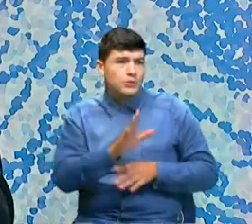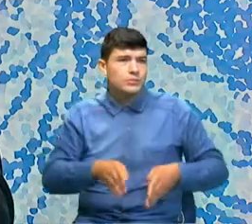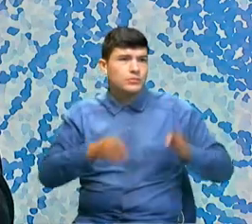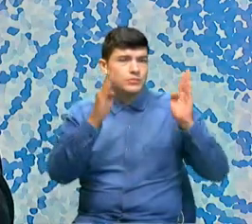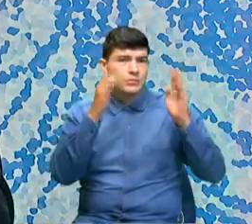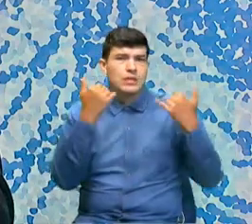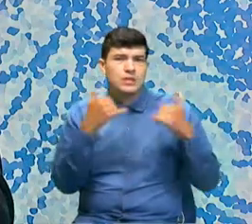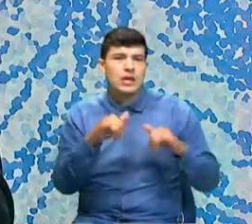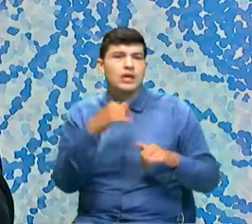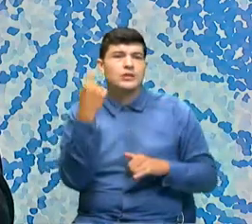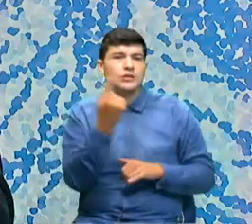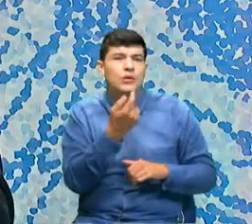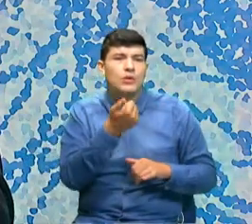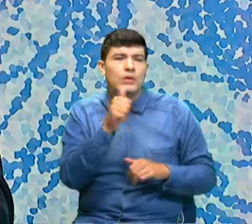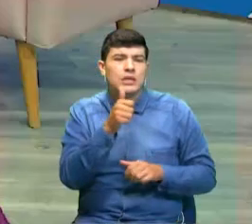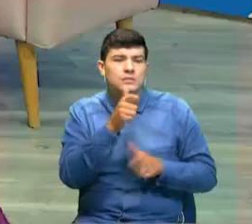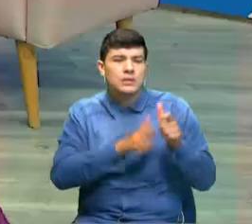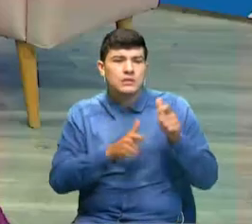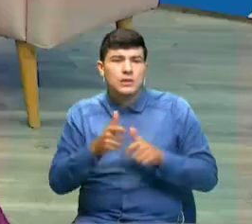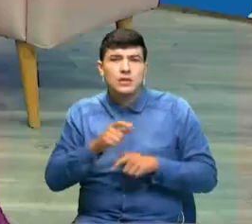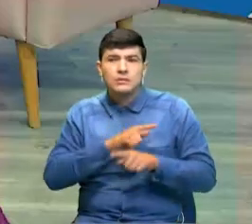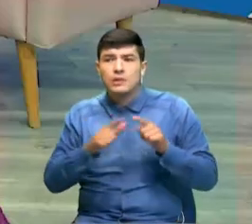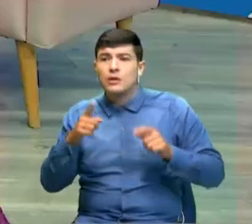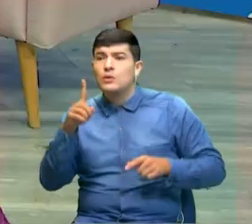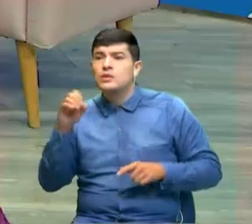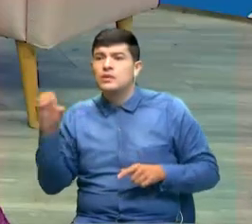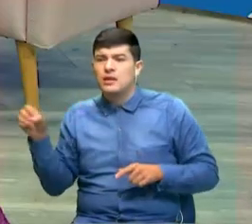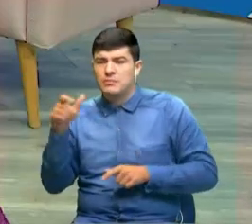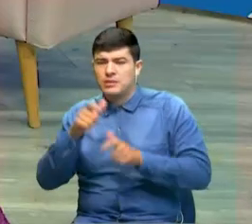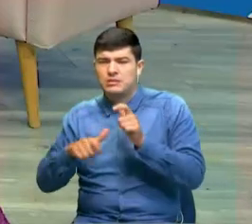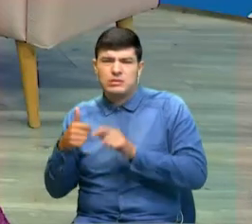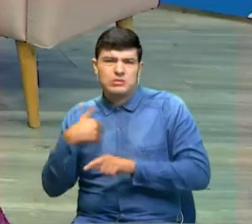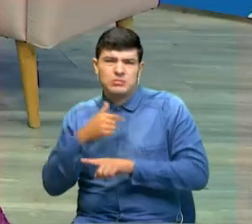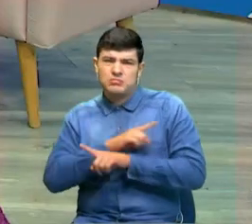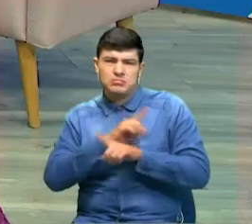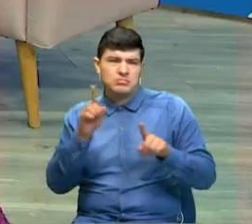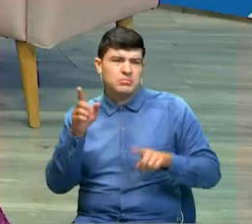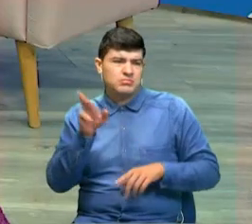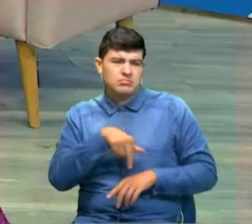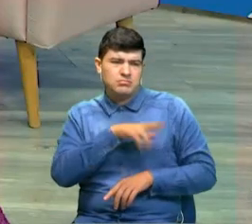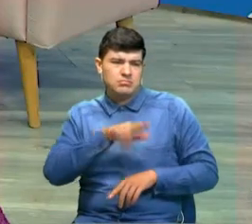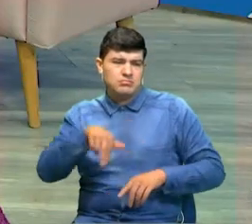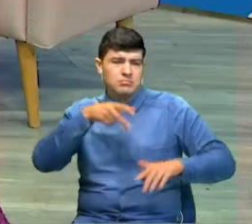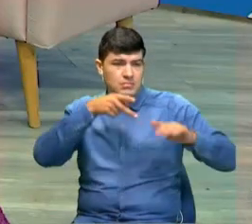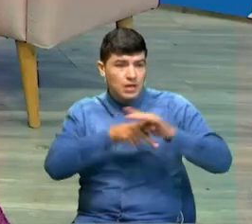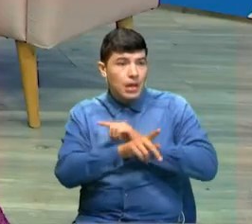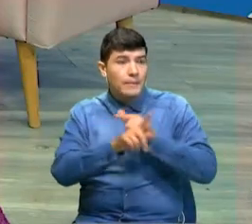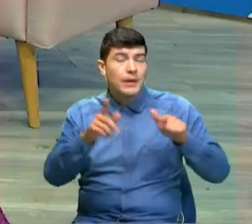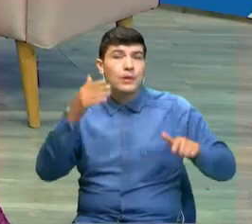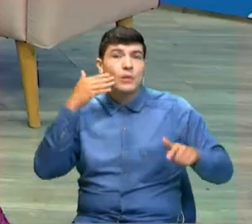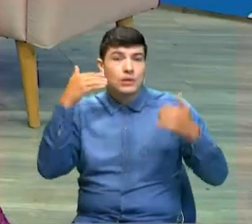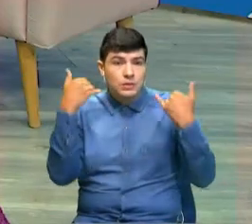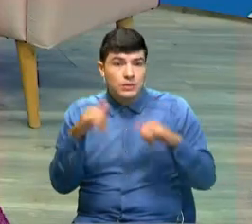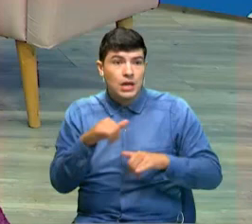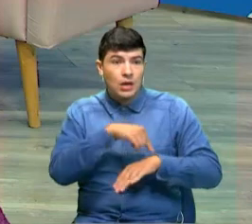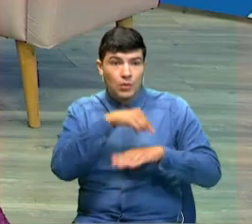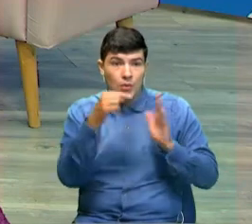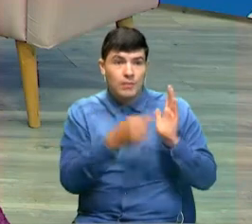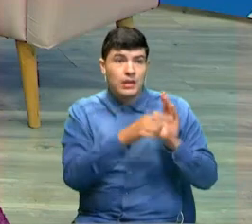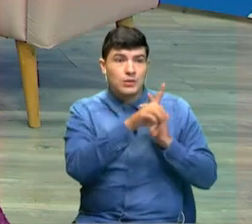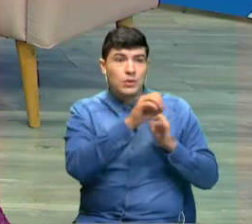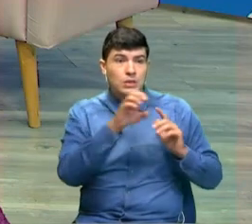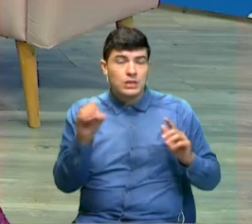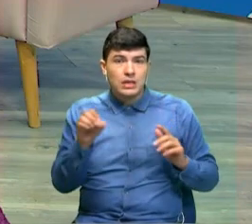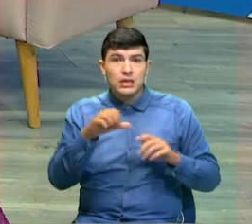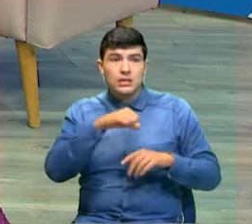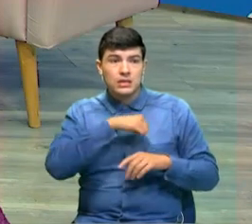se han pasado solo 10 personas y son 100, pues yo no cohibo el ingreso de parqueaderos, pero cuando ya llevan 100 y los